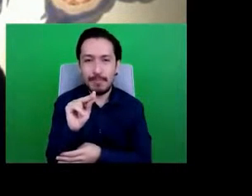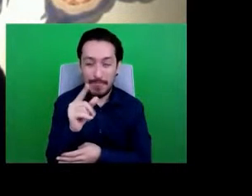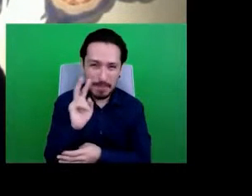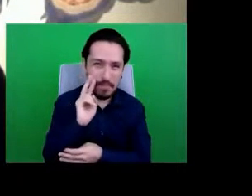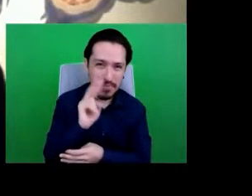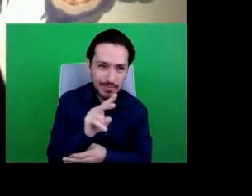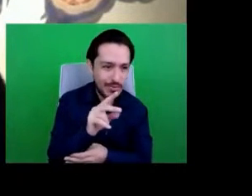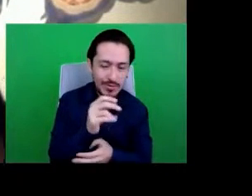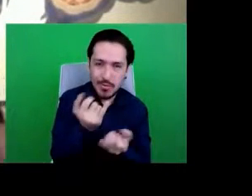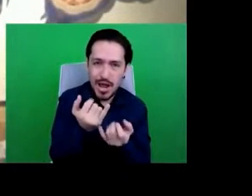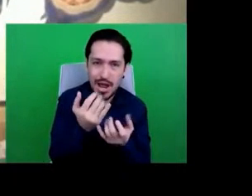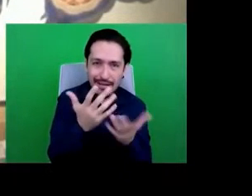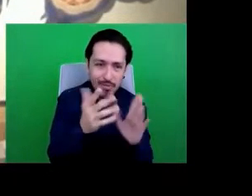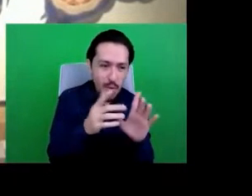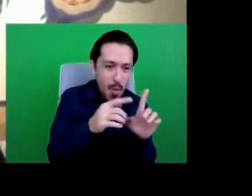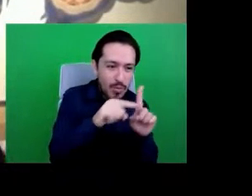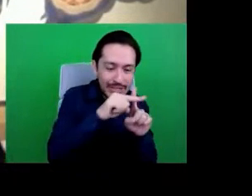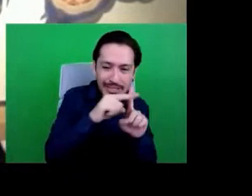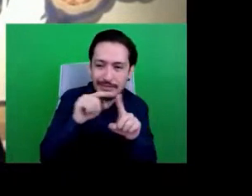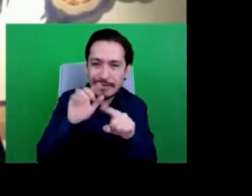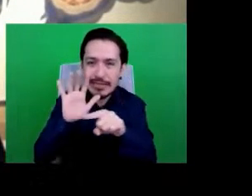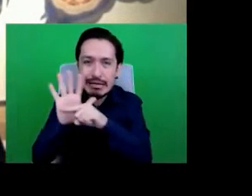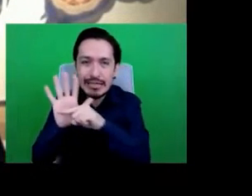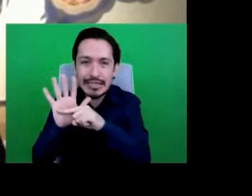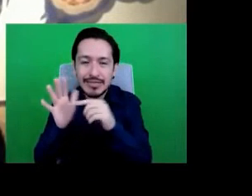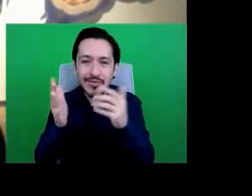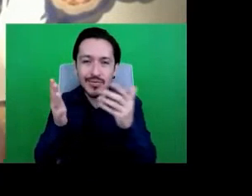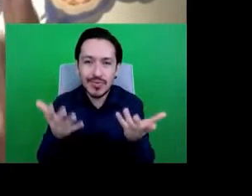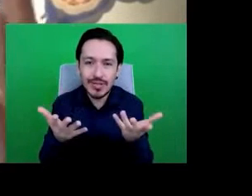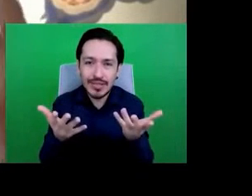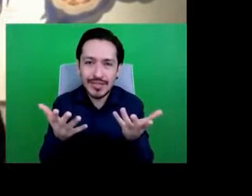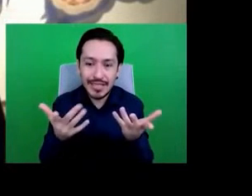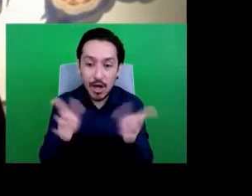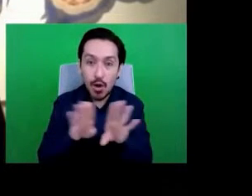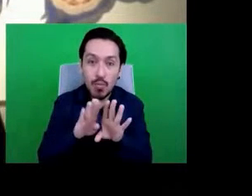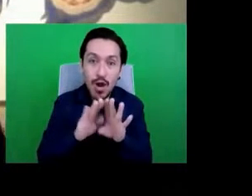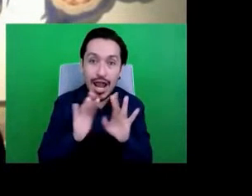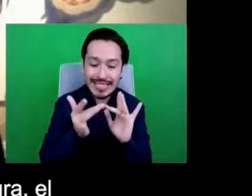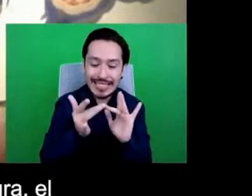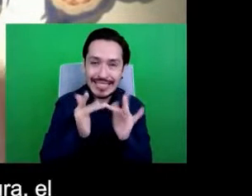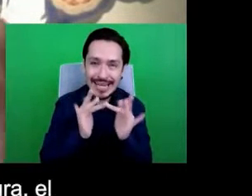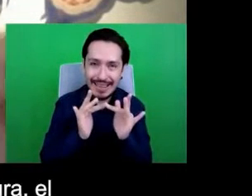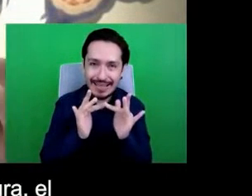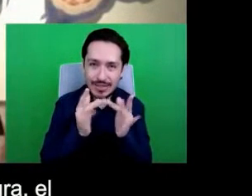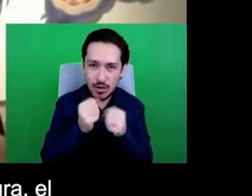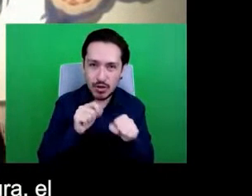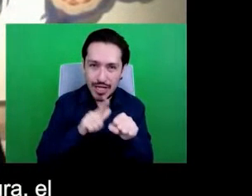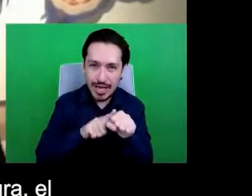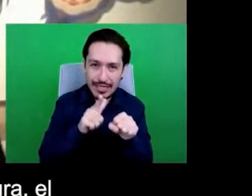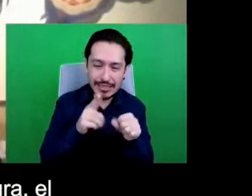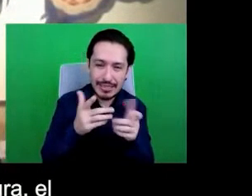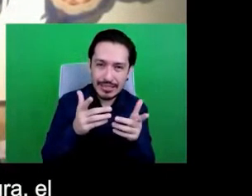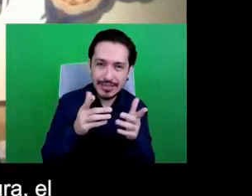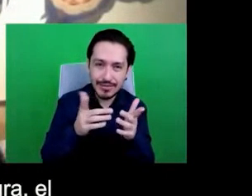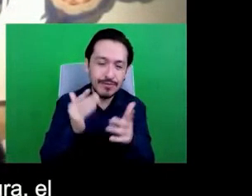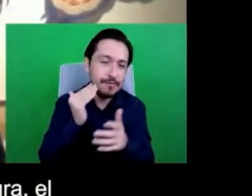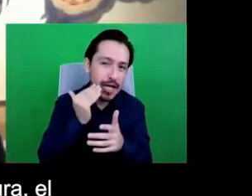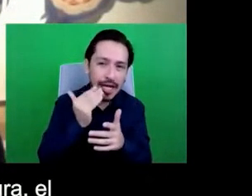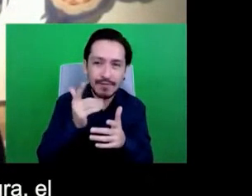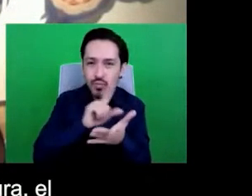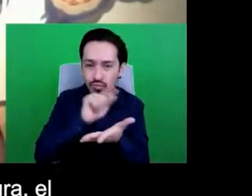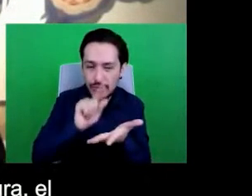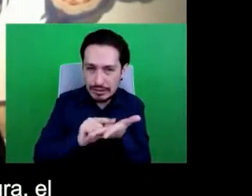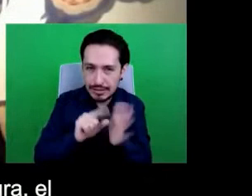de esta situación todos los días en el poder que tienen las redes sociales. Todos estos factores, el poder político